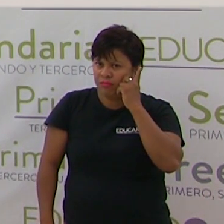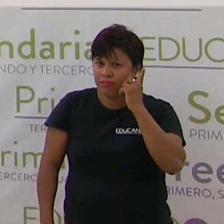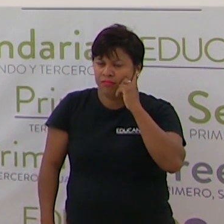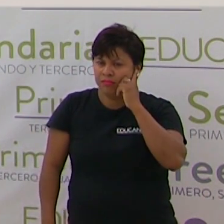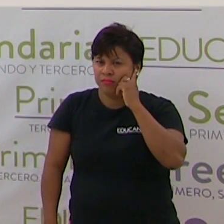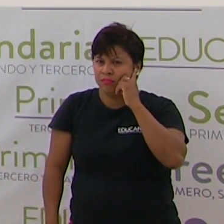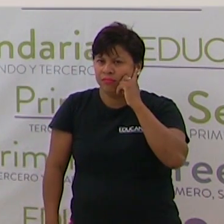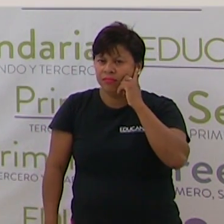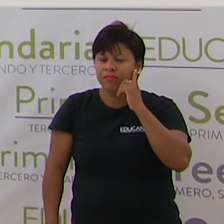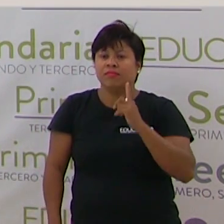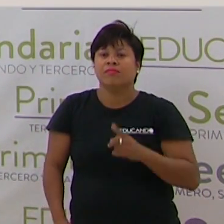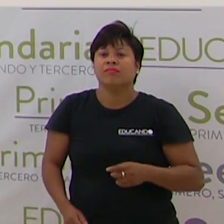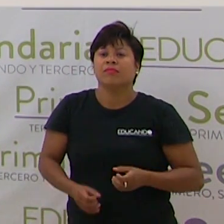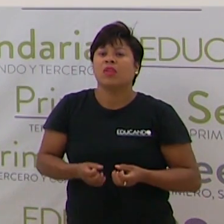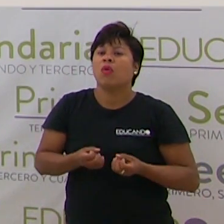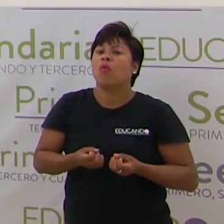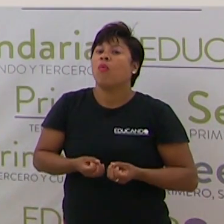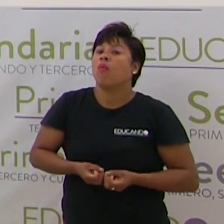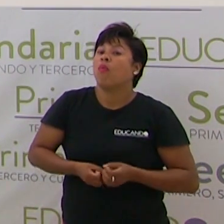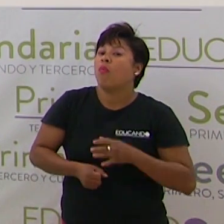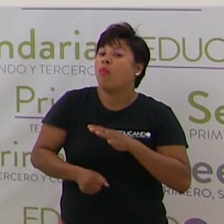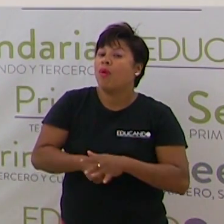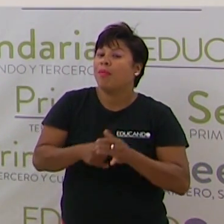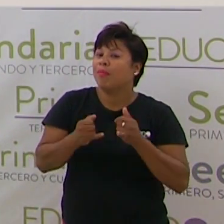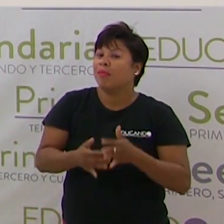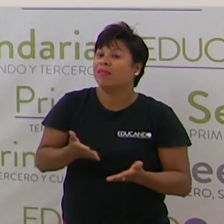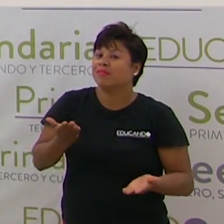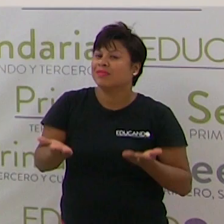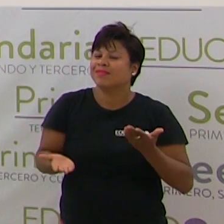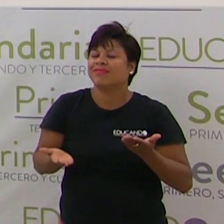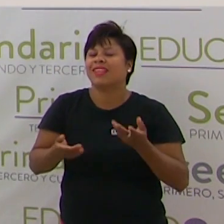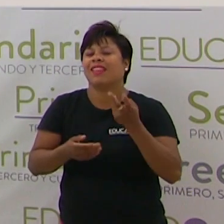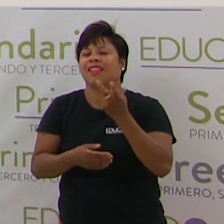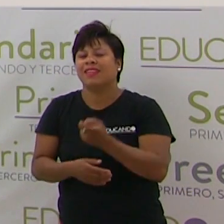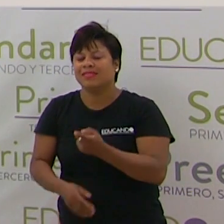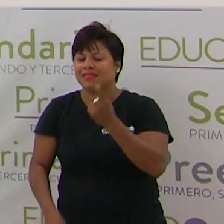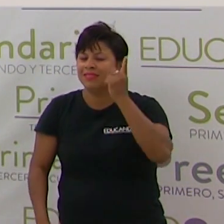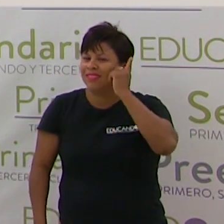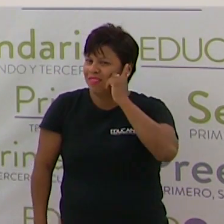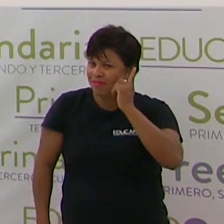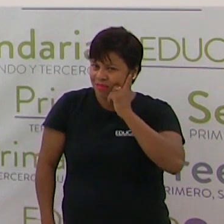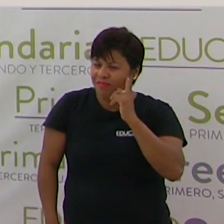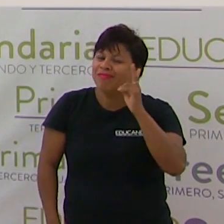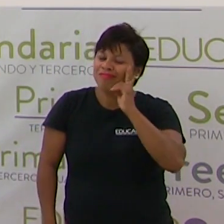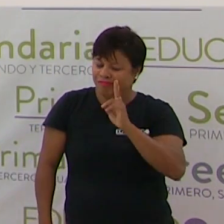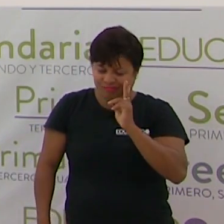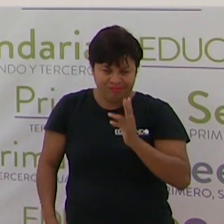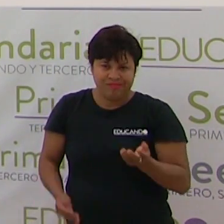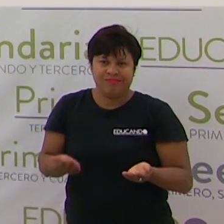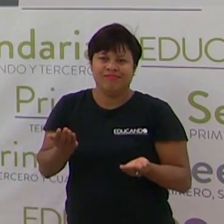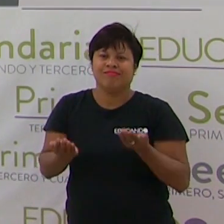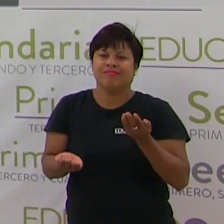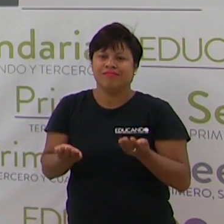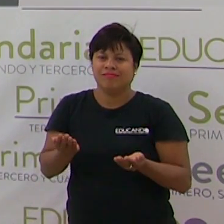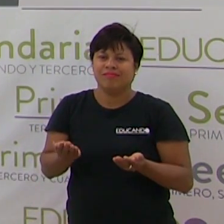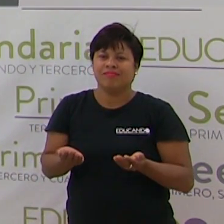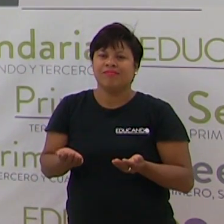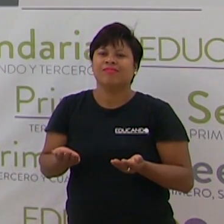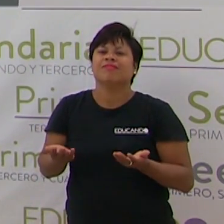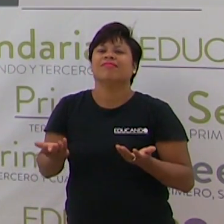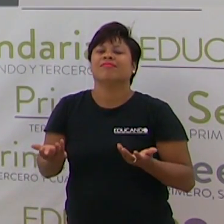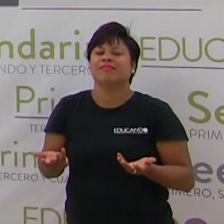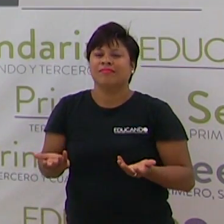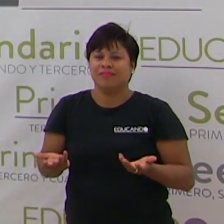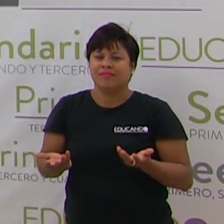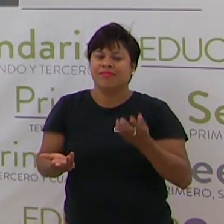Respuesta, ¿cuál pesa más? Pues el teléfono, ¿verdad? Vamos a ver si es cierto. Lo